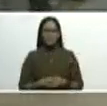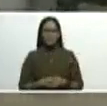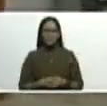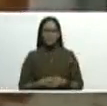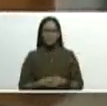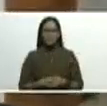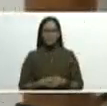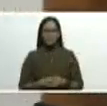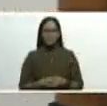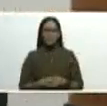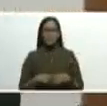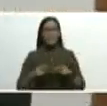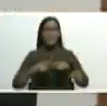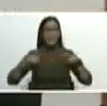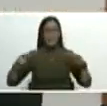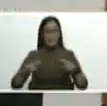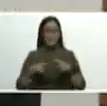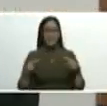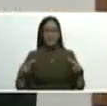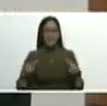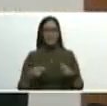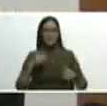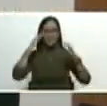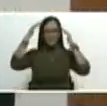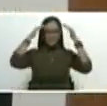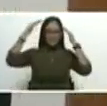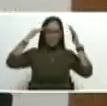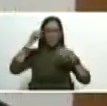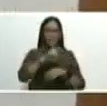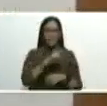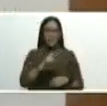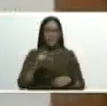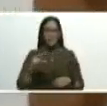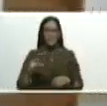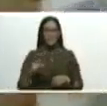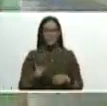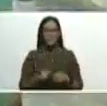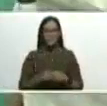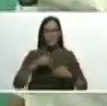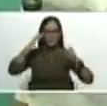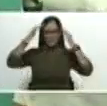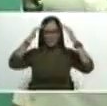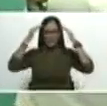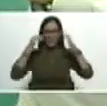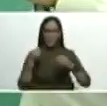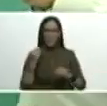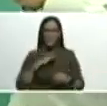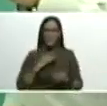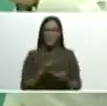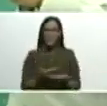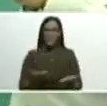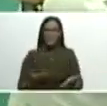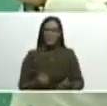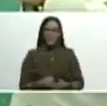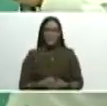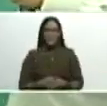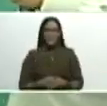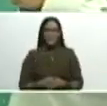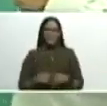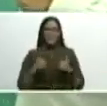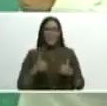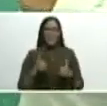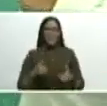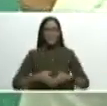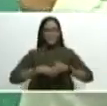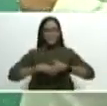grande, sí. Grande, ¿cómo están ustedes? Déjame saludar aquí al personal. Mi saludo, ¿cómo están ustedes? Ah, qué bueno